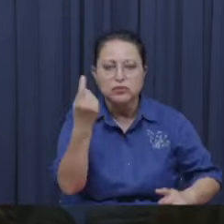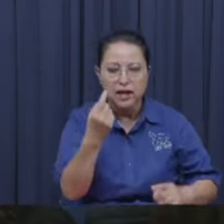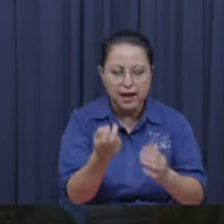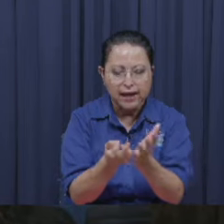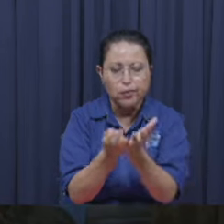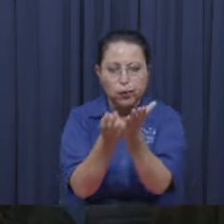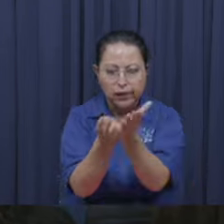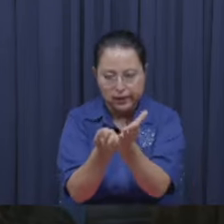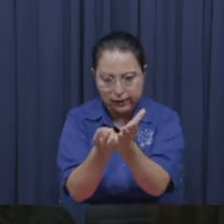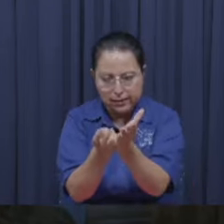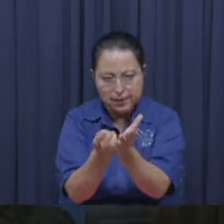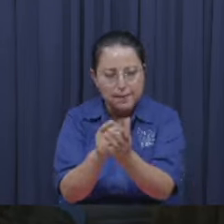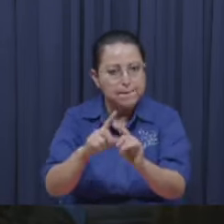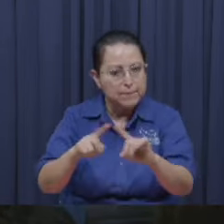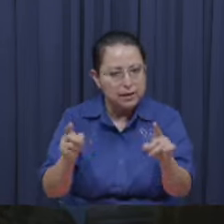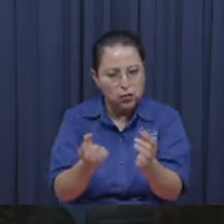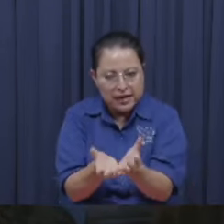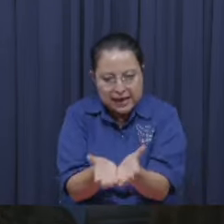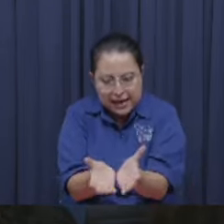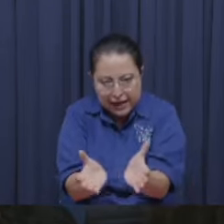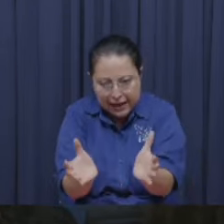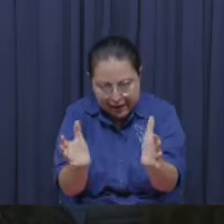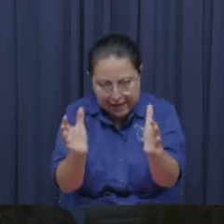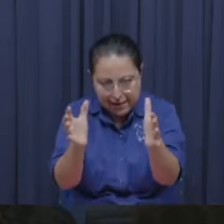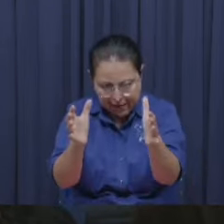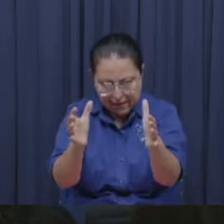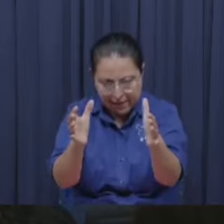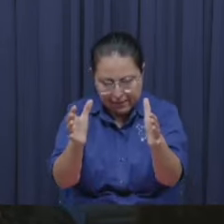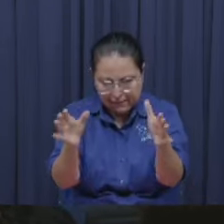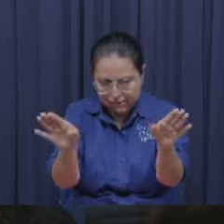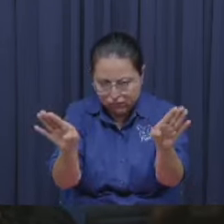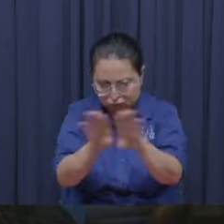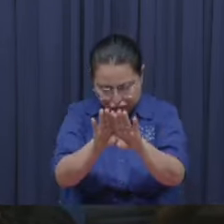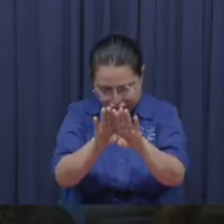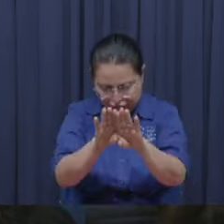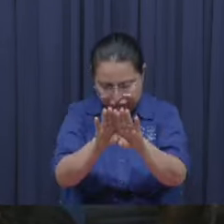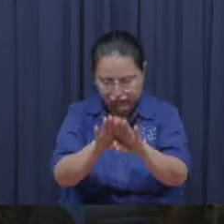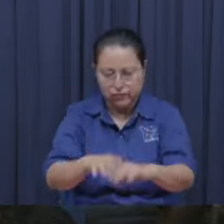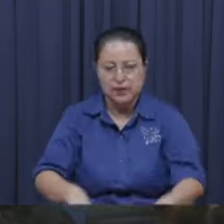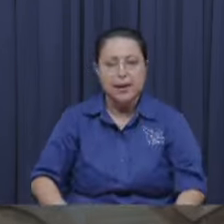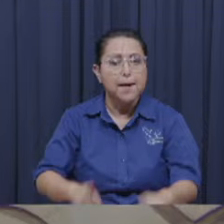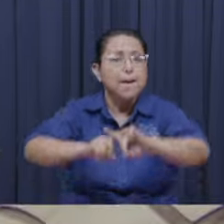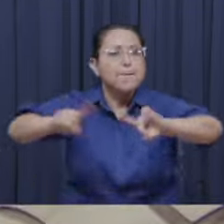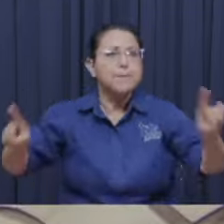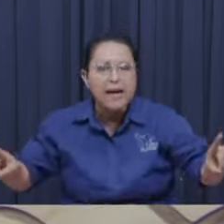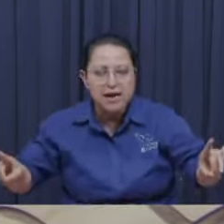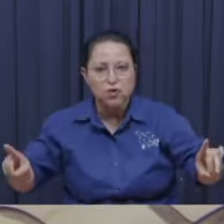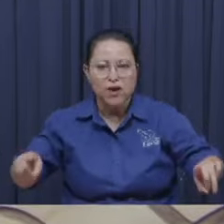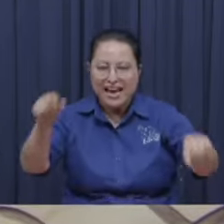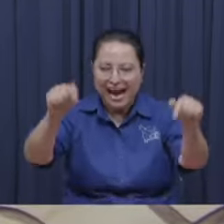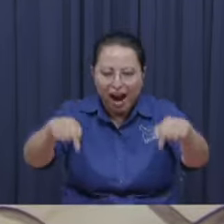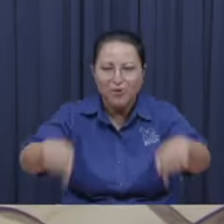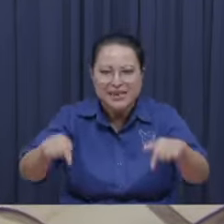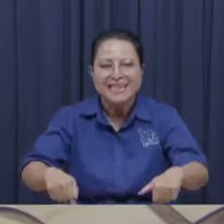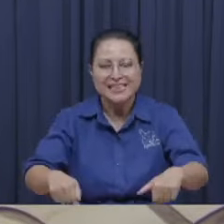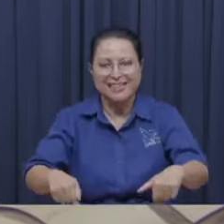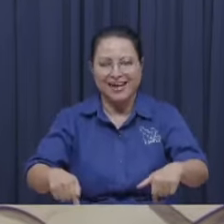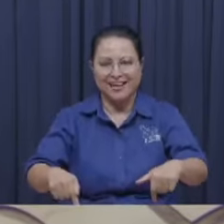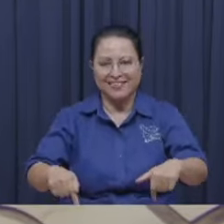cerrada. Pero yo te quiero decir una cosa. En este momento, la puerta del arca no está cerrada.